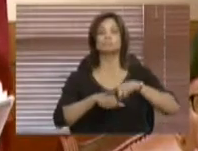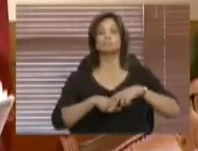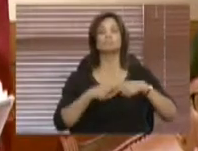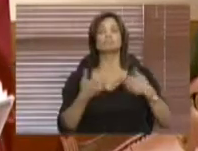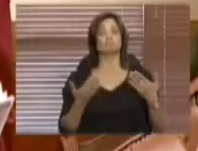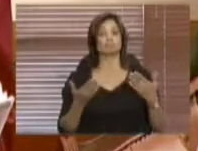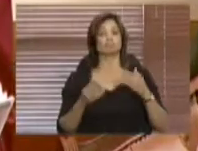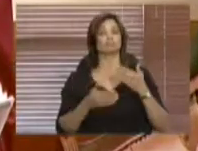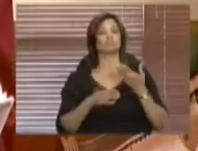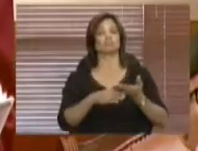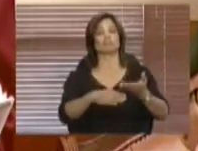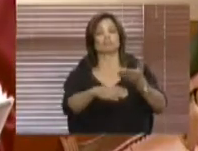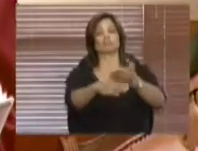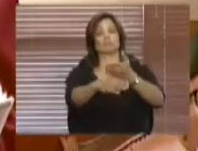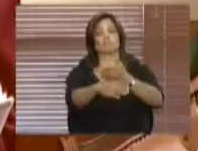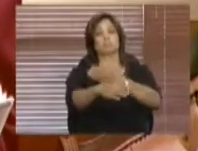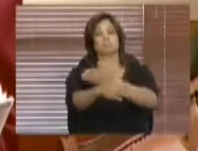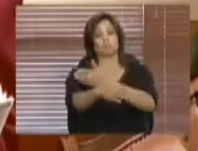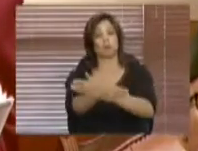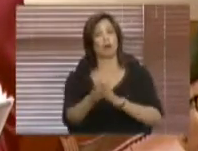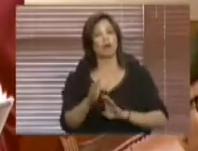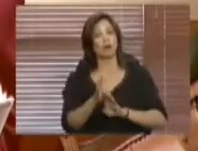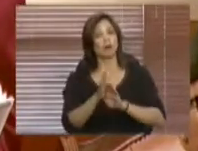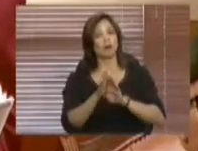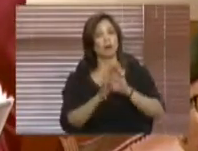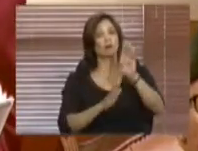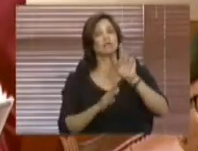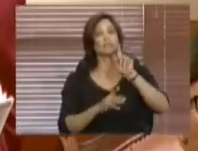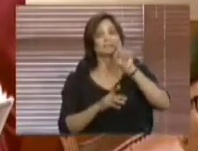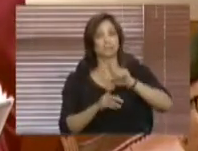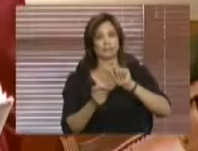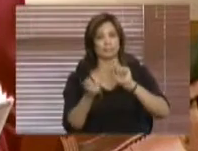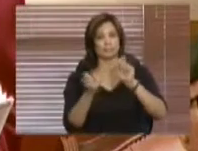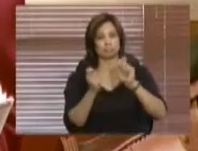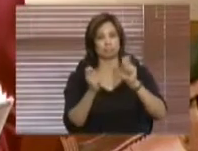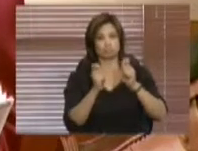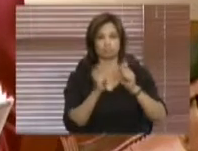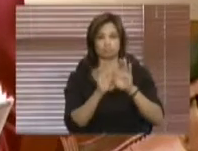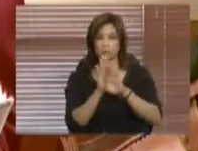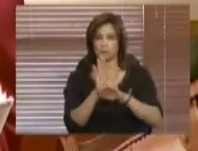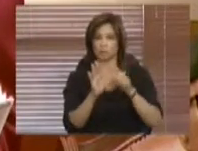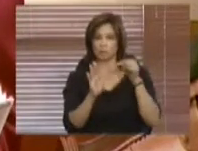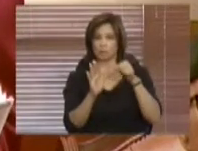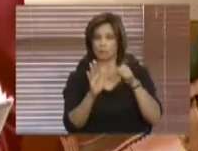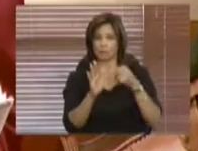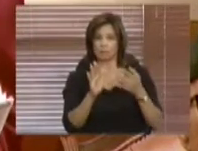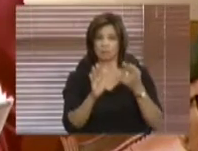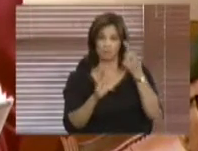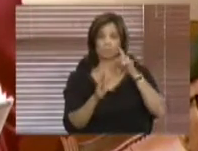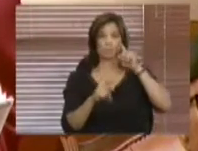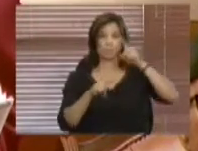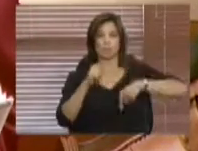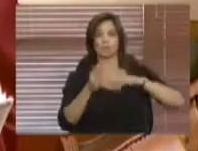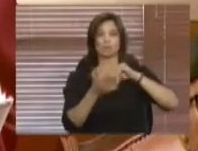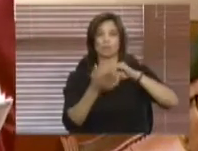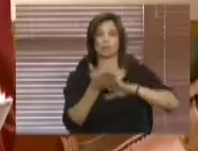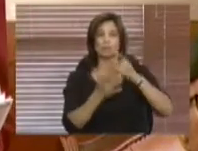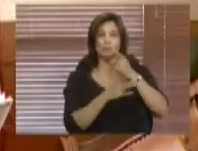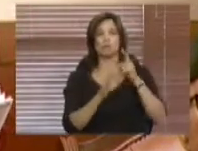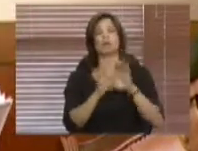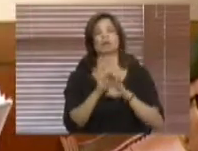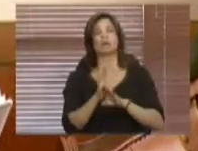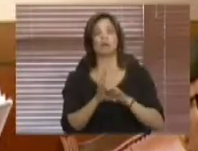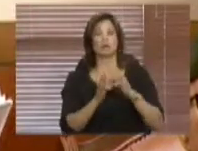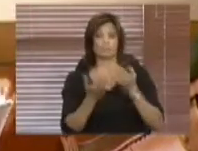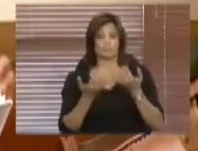de la sociedad hagan necesarios cambios institucionales que no puedan ser materializados en el marco de la